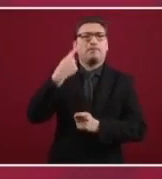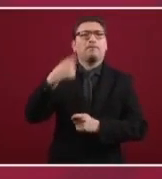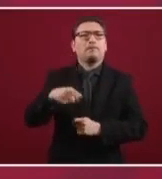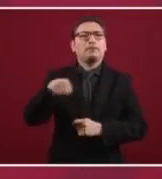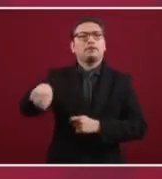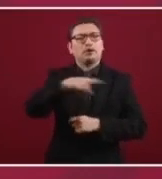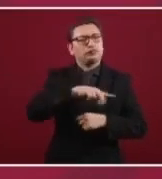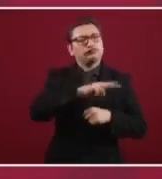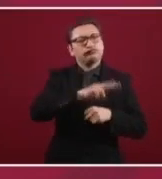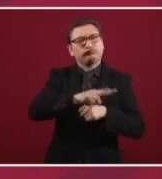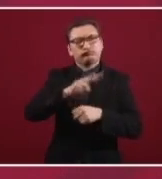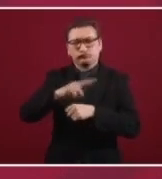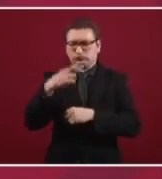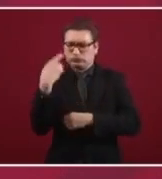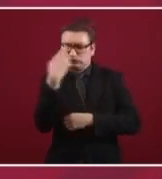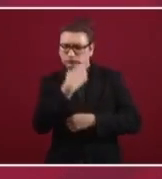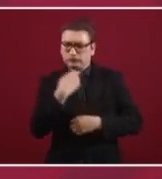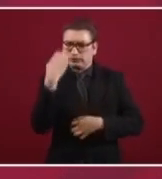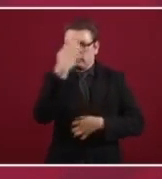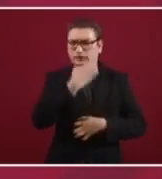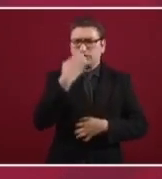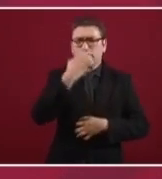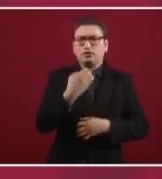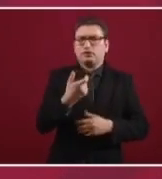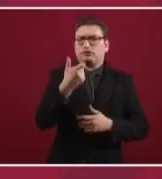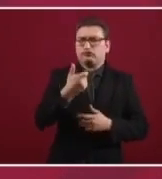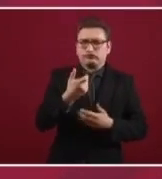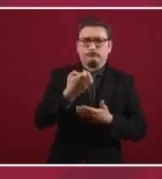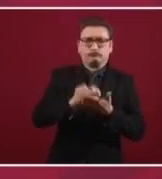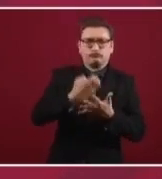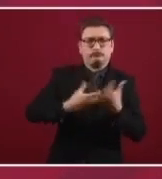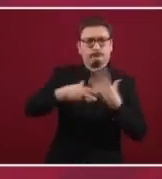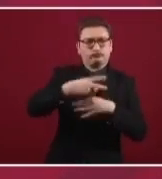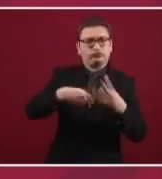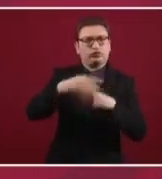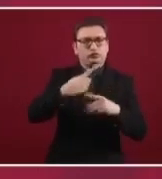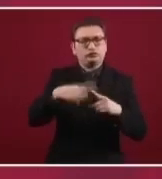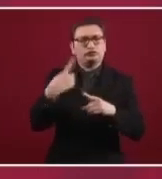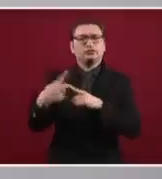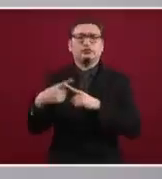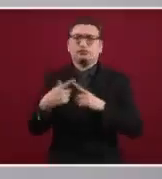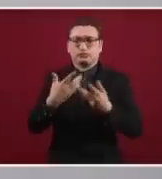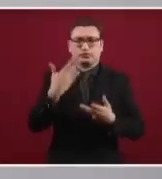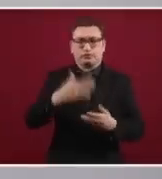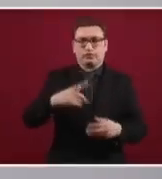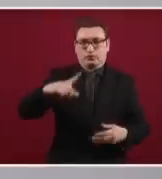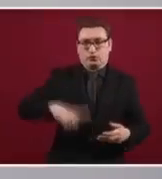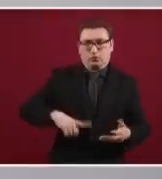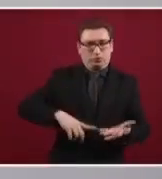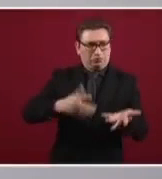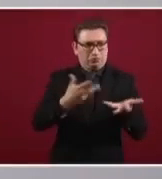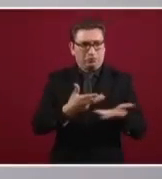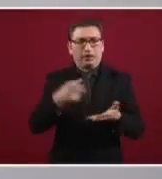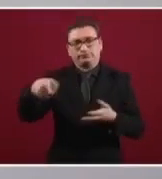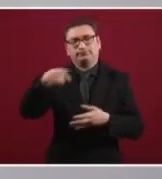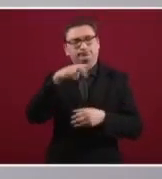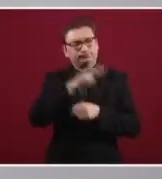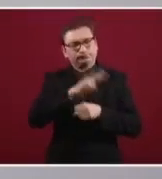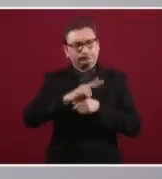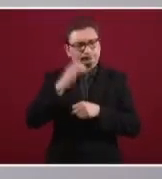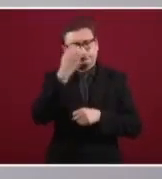evaluar el desempeño económico, financiero del gobierno.